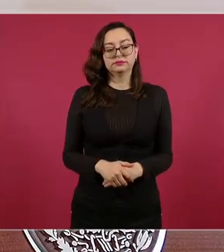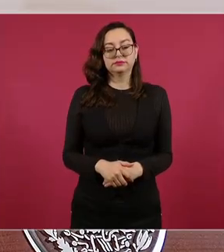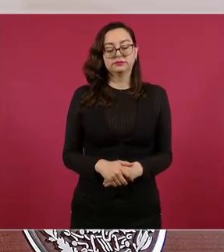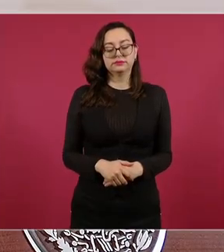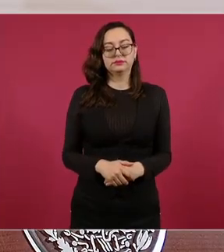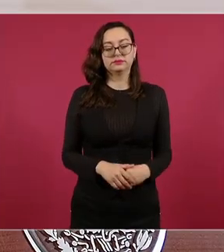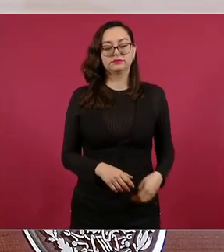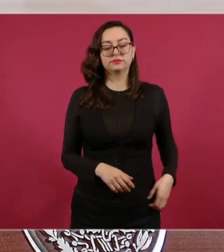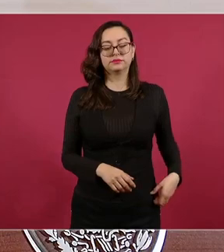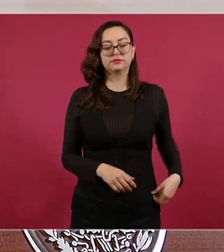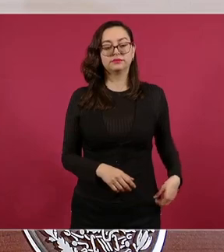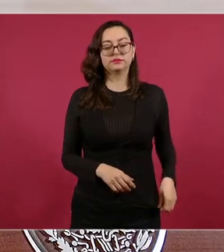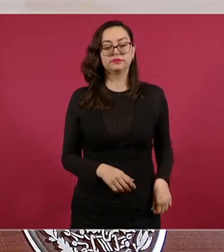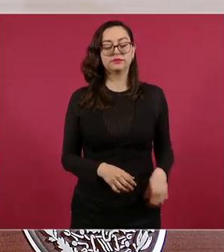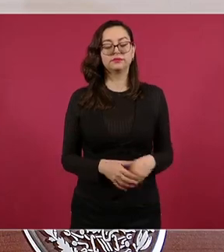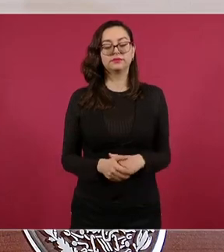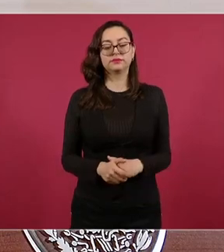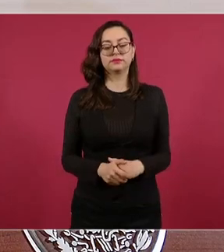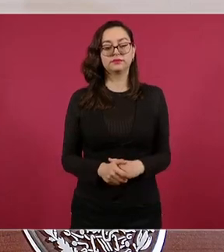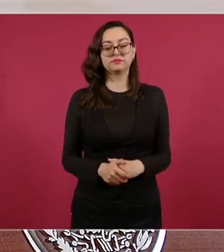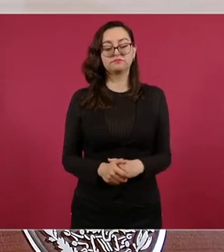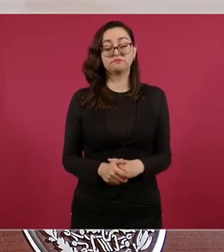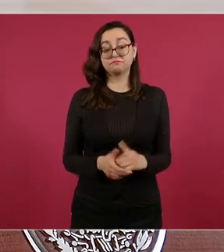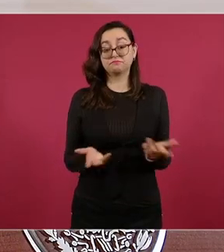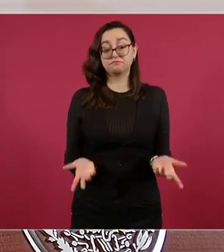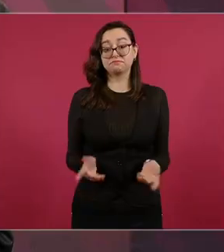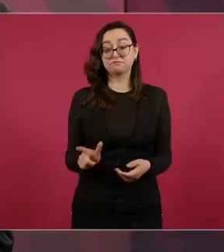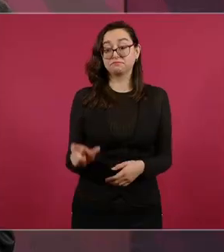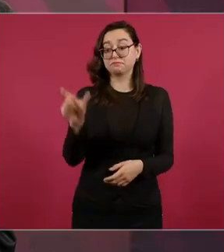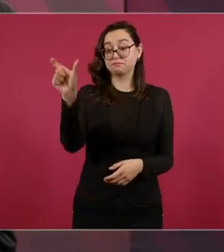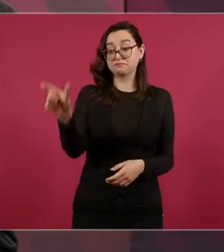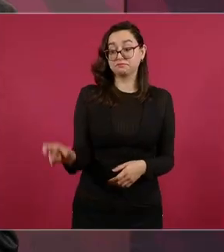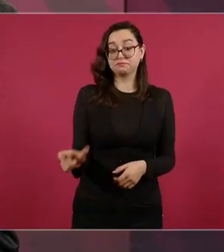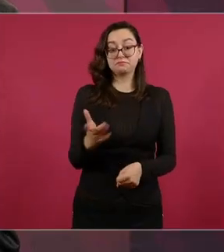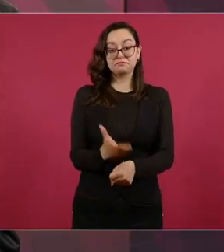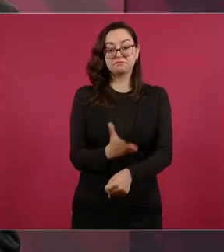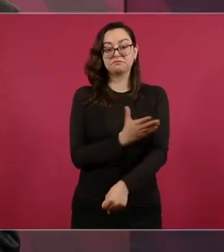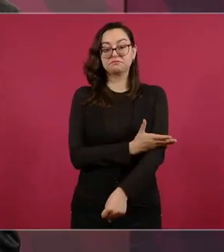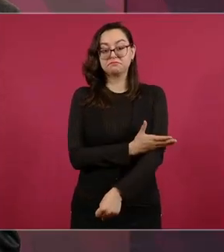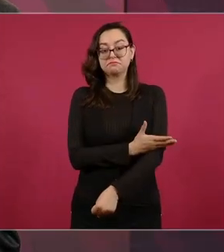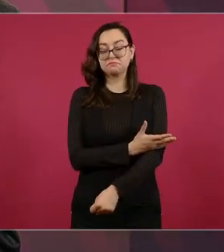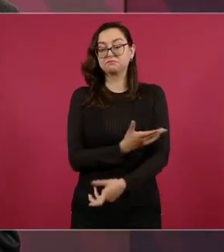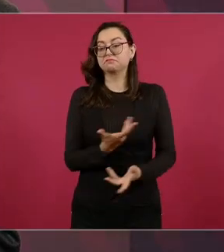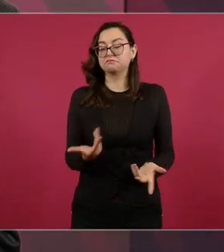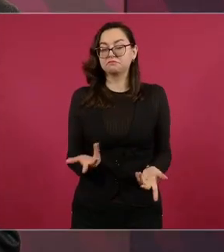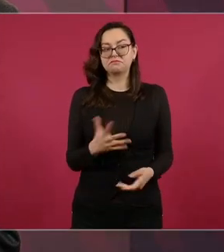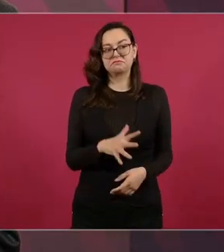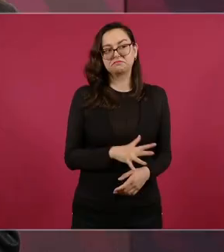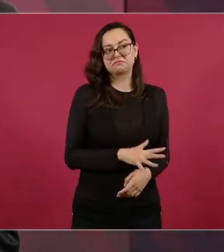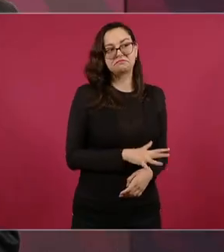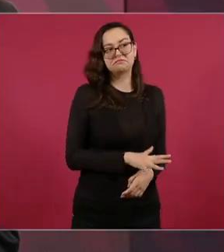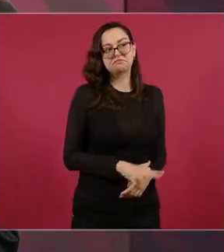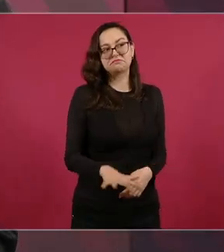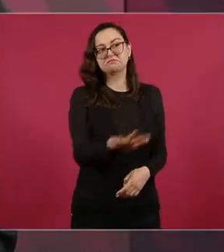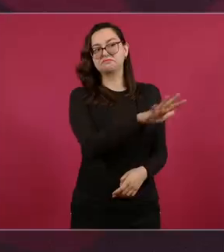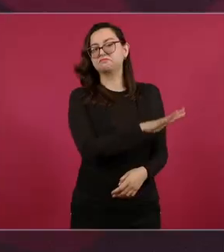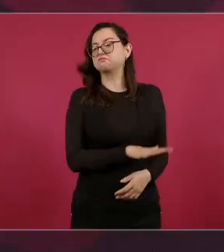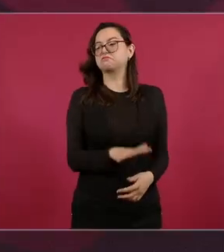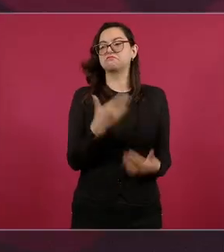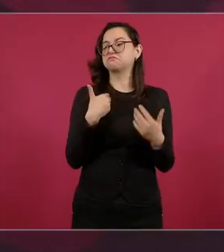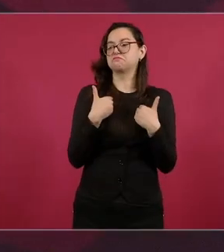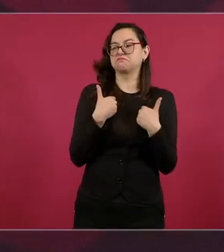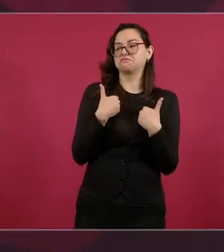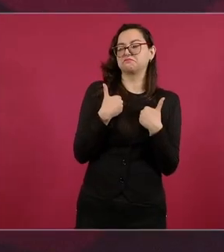este personaje Madero incomprendido por propios y extraños se